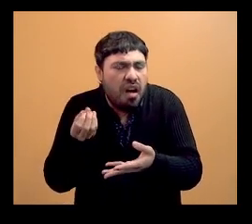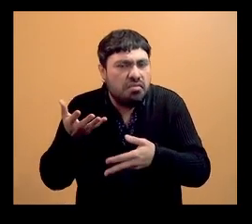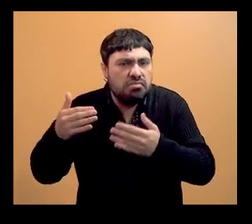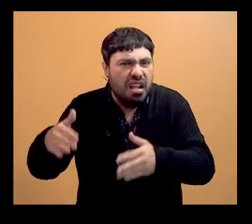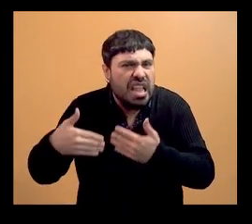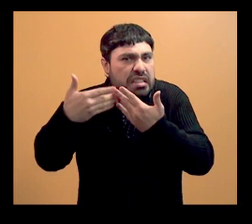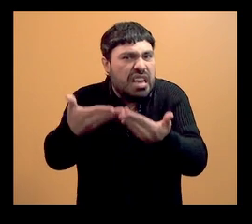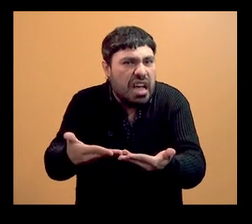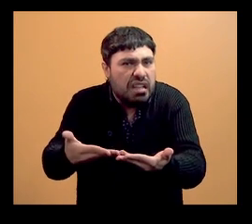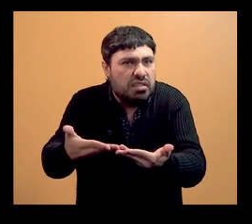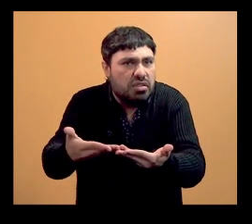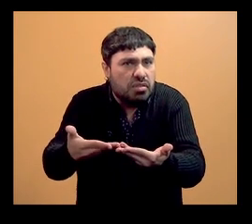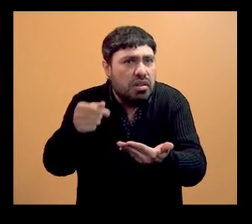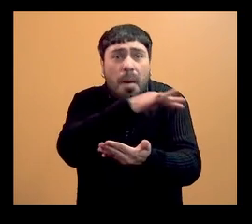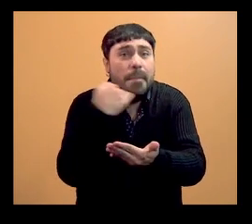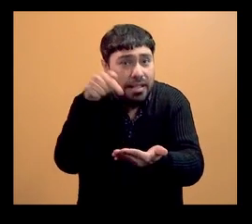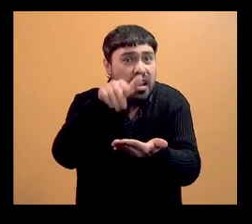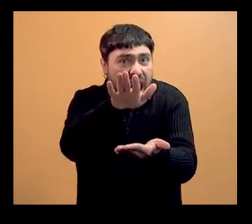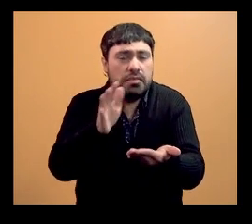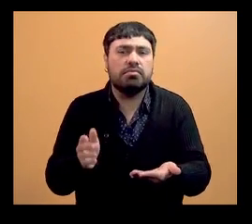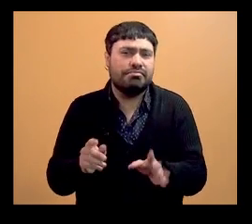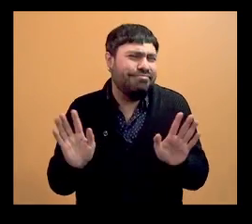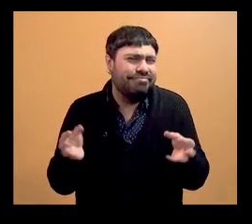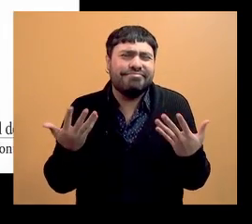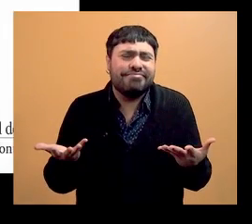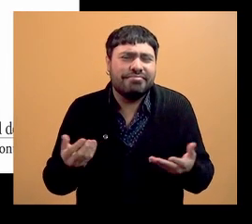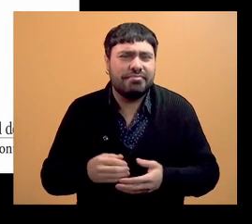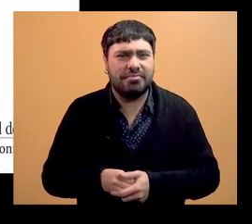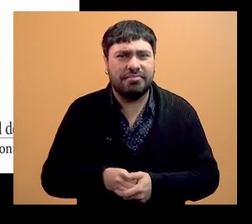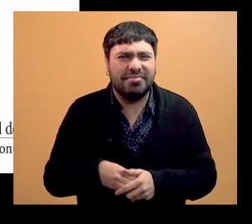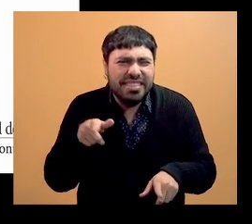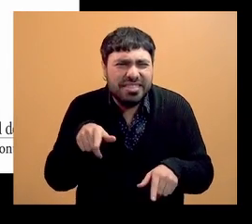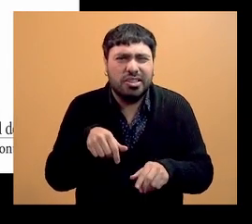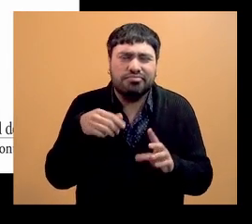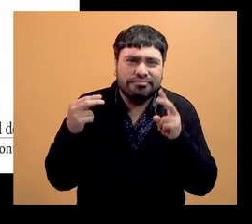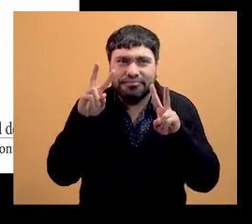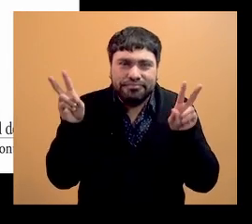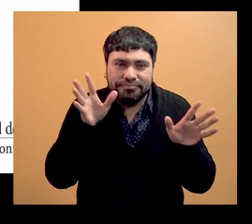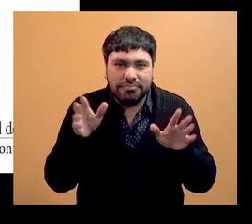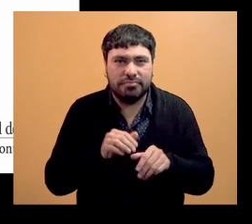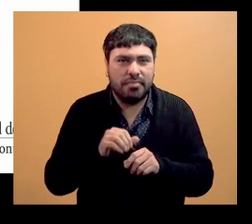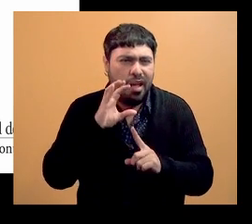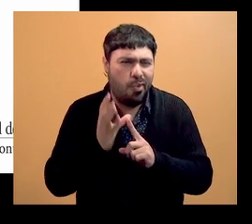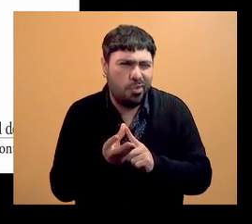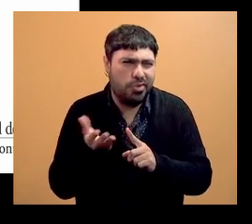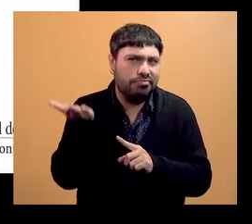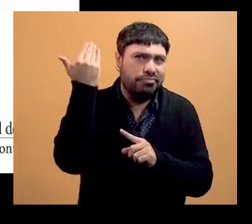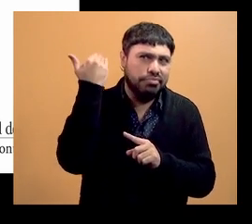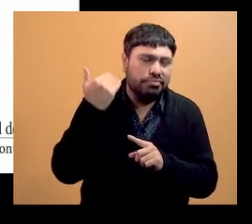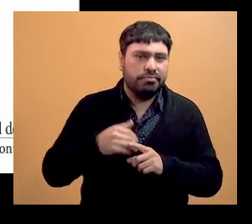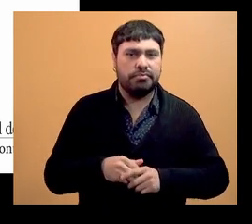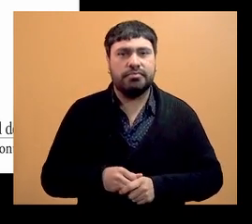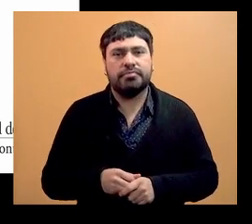como sacrificio a estos extraterrestres. Eso no me queda claro. Puede que sea una cosa cultural de la época, pero sí se ve que hay harto temor en la